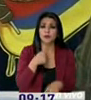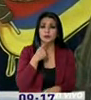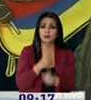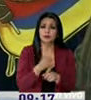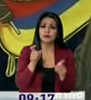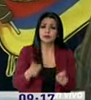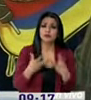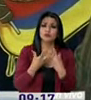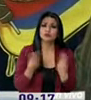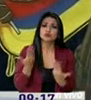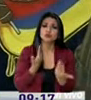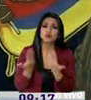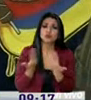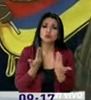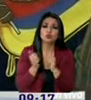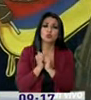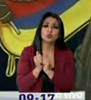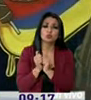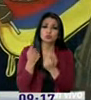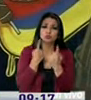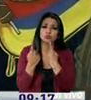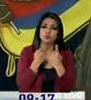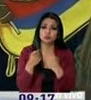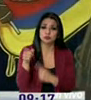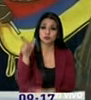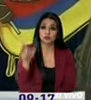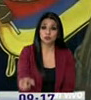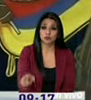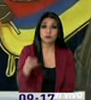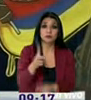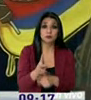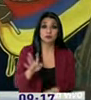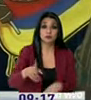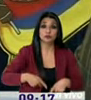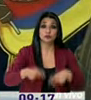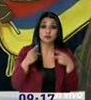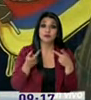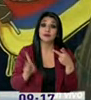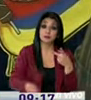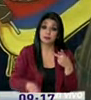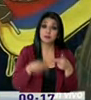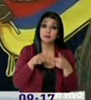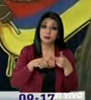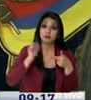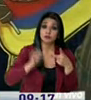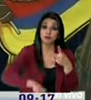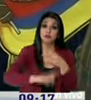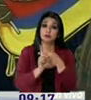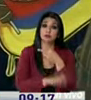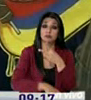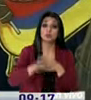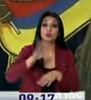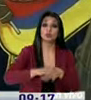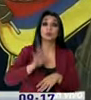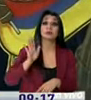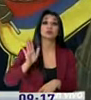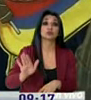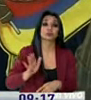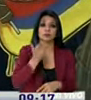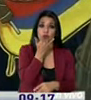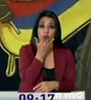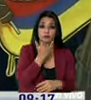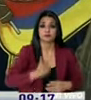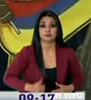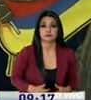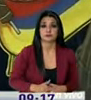conmigo. Encontremos una solución juntos para que el señor Julian Assange proteja su vida y al mismo tiempo pueda ser sancionado por el error